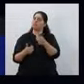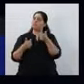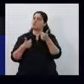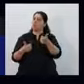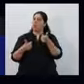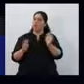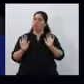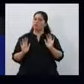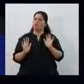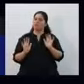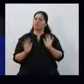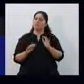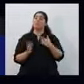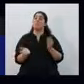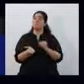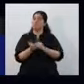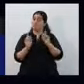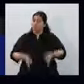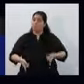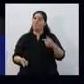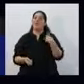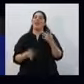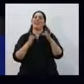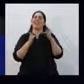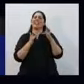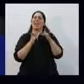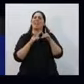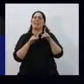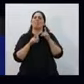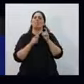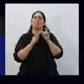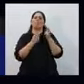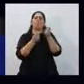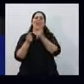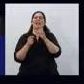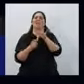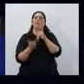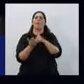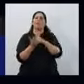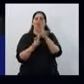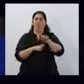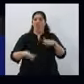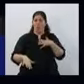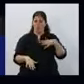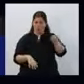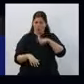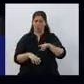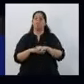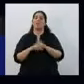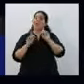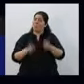buenos adicionalmente les llevamos internet a 5 millones de alumnos y además